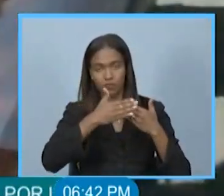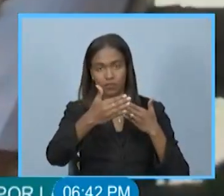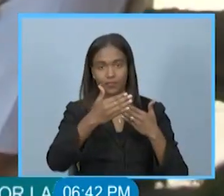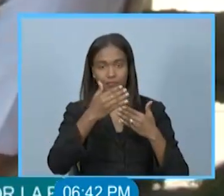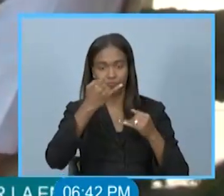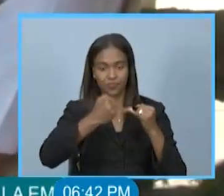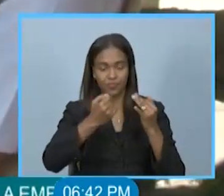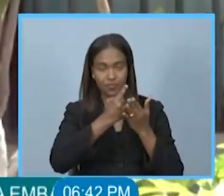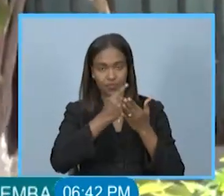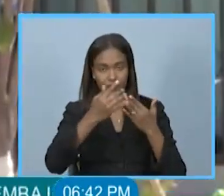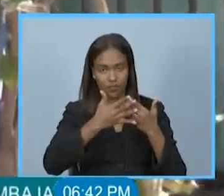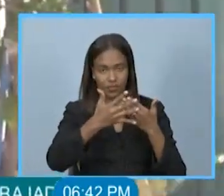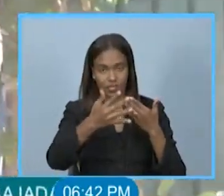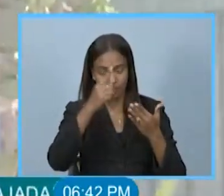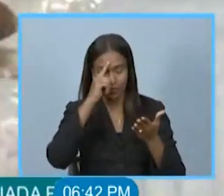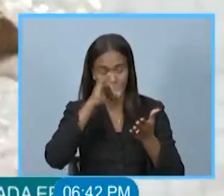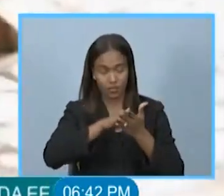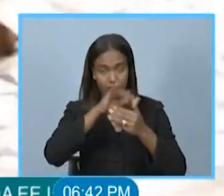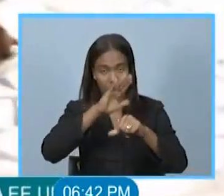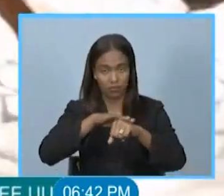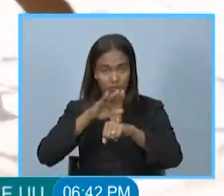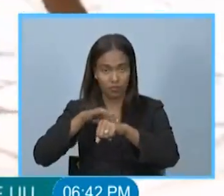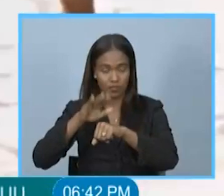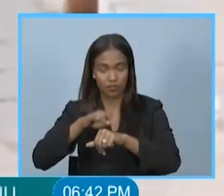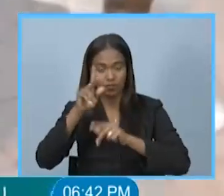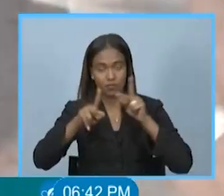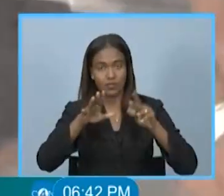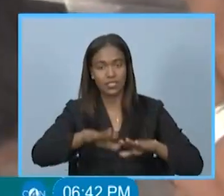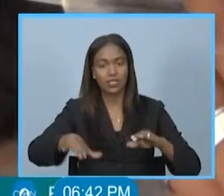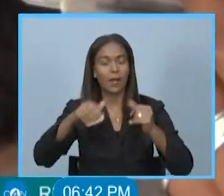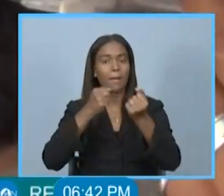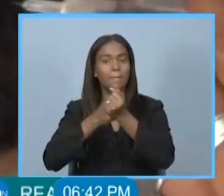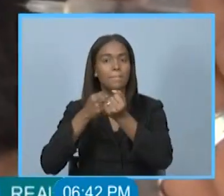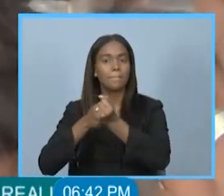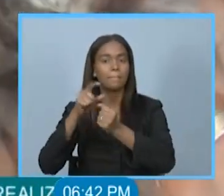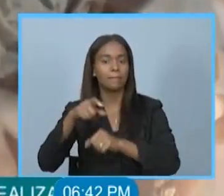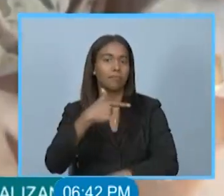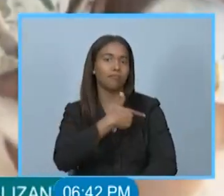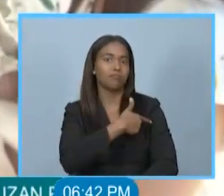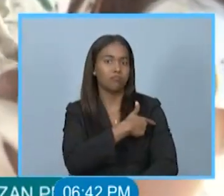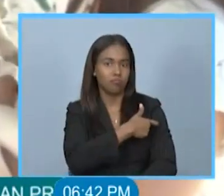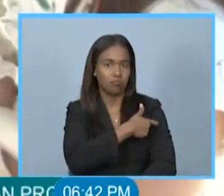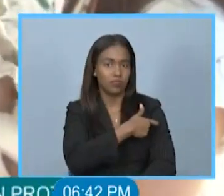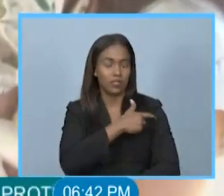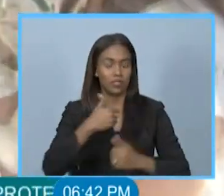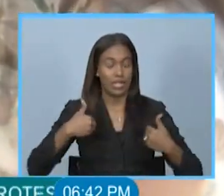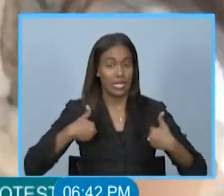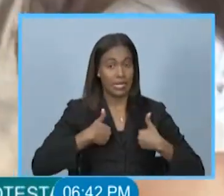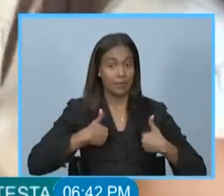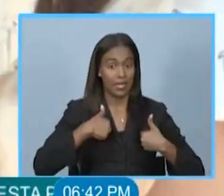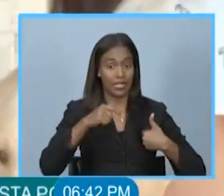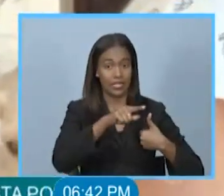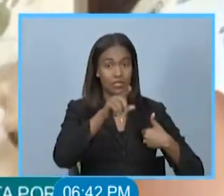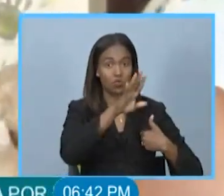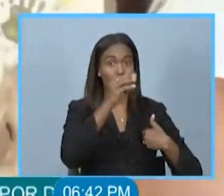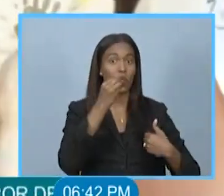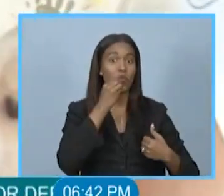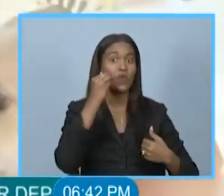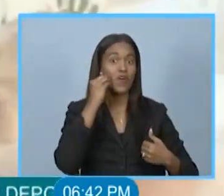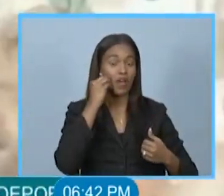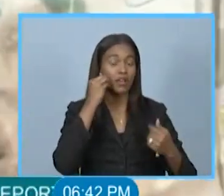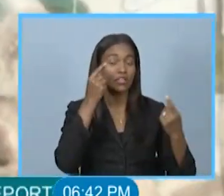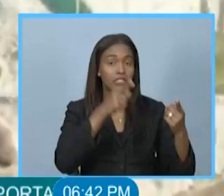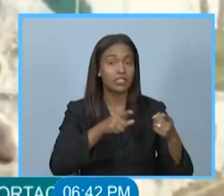de este fin de semana por lo que exhorto a la población apoyar la invacunación los animales domésticos que se